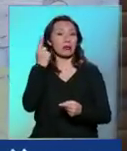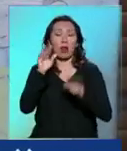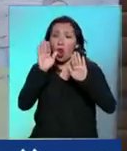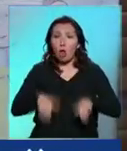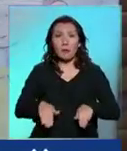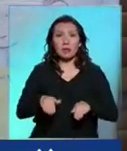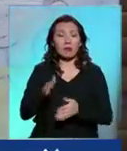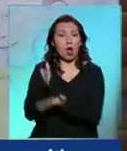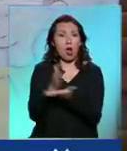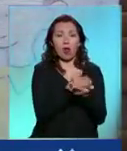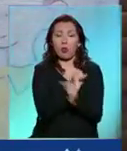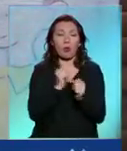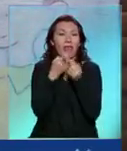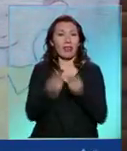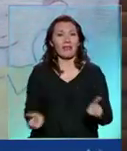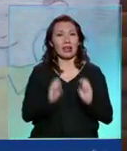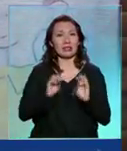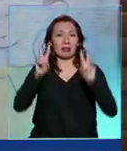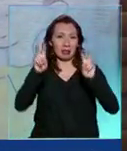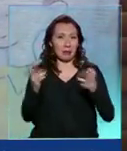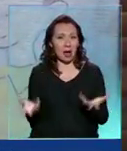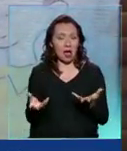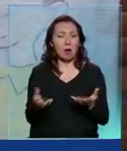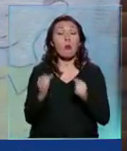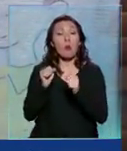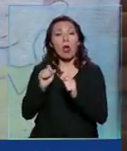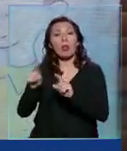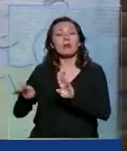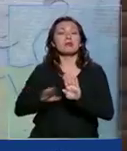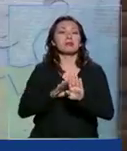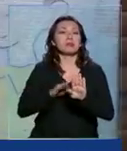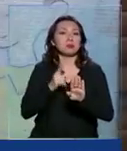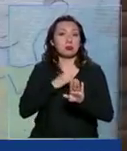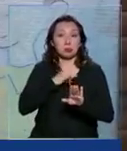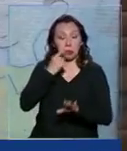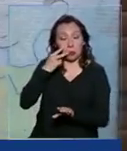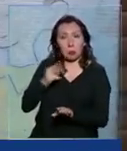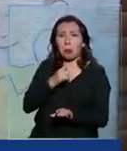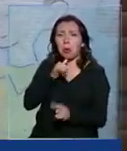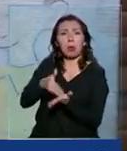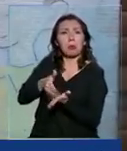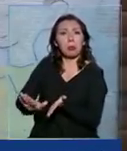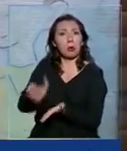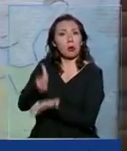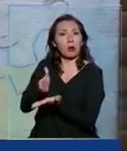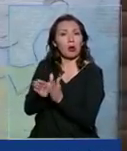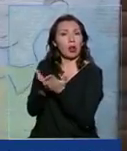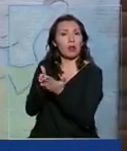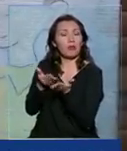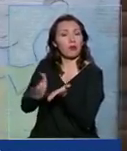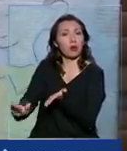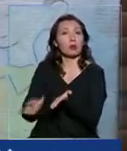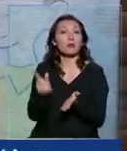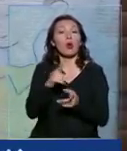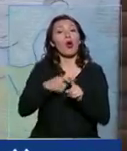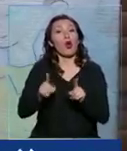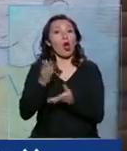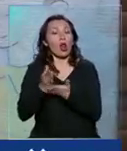por lo tanto no puede haber diferencia. Pueden ampararse en razones, yo no conozco las razones, ellos entregan razones que son en el fondo en la línea